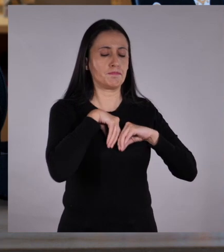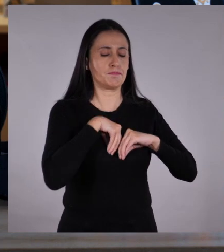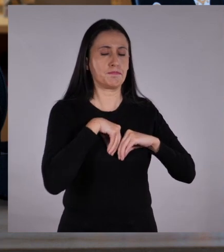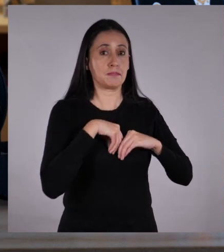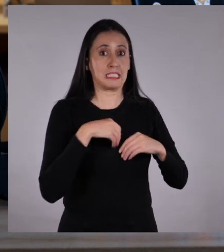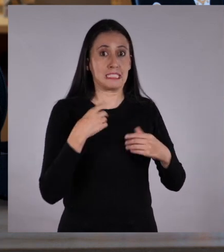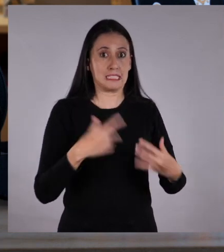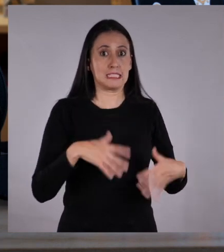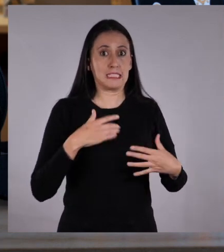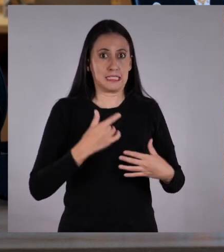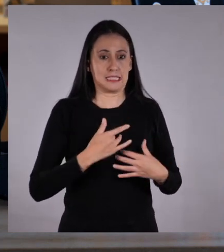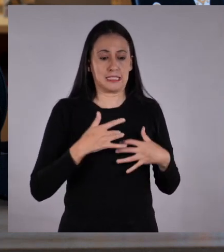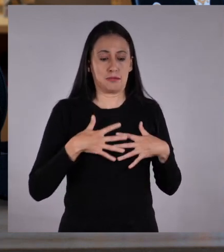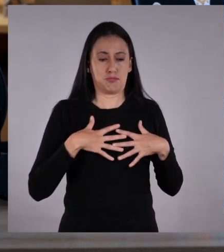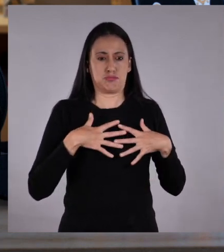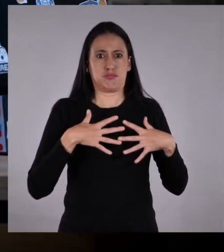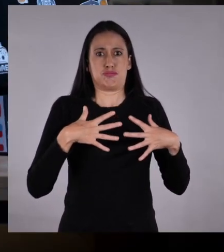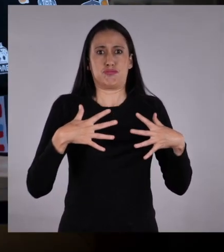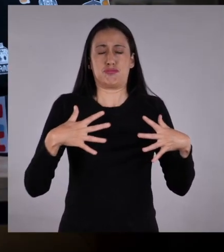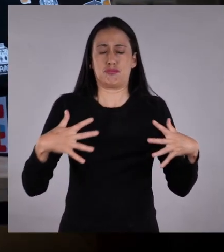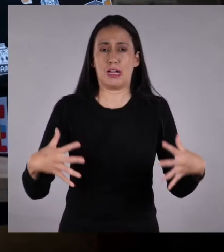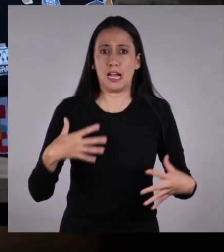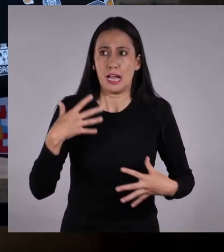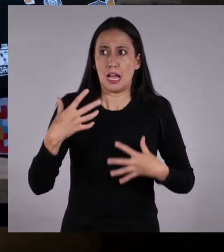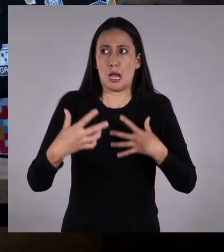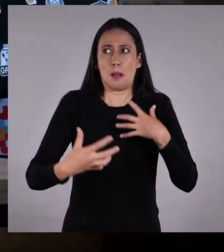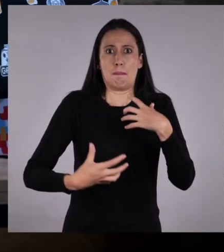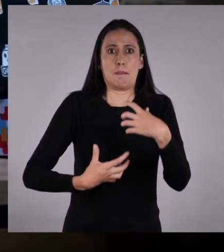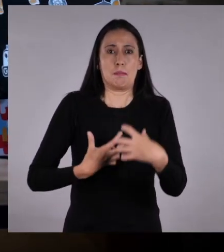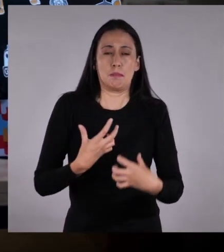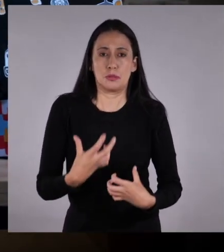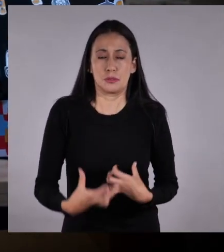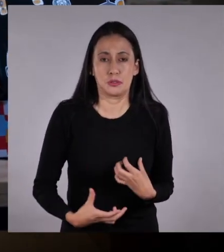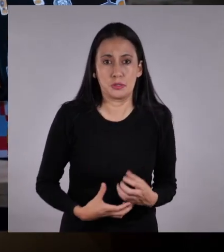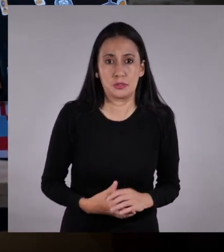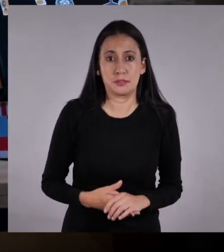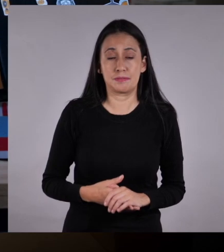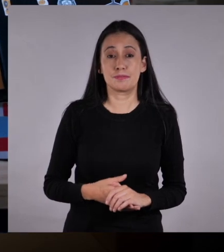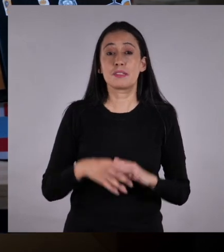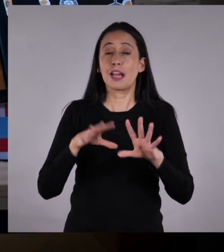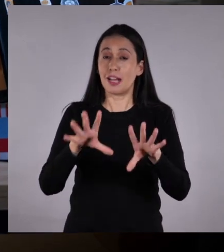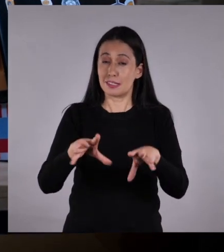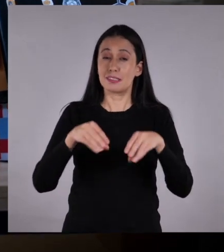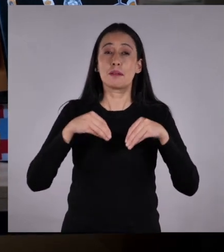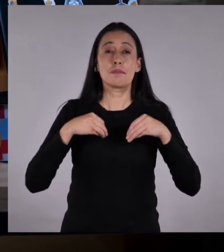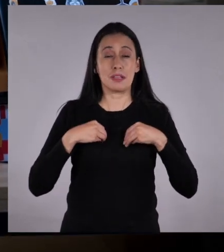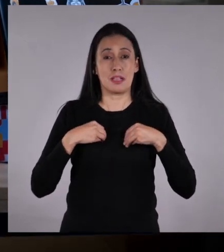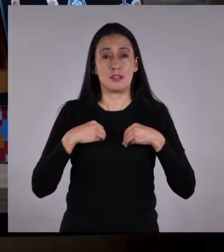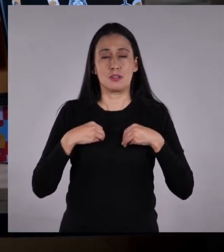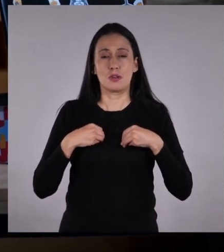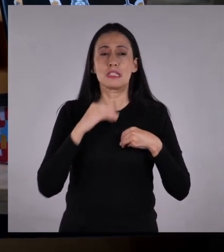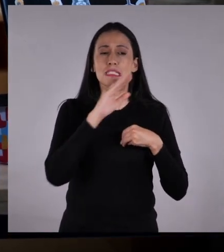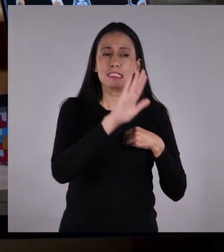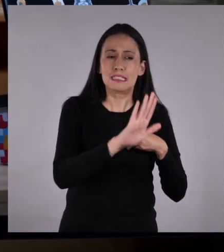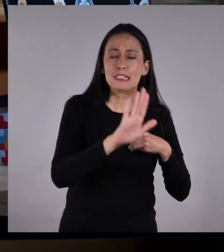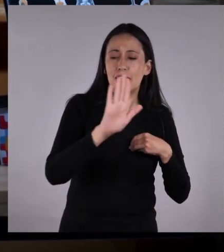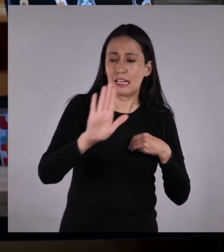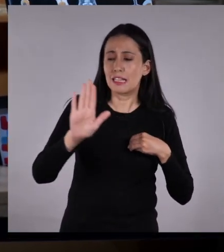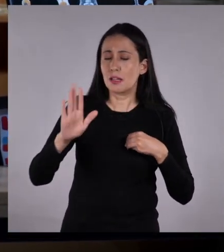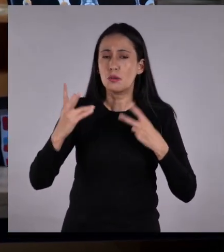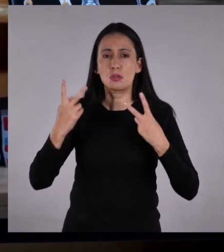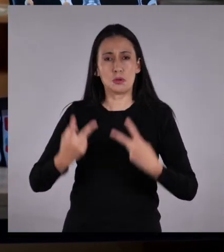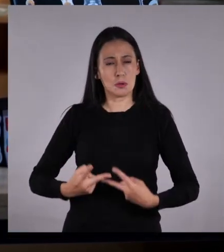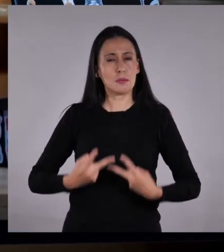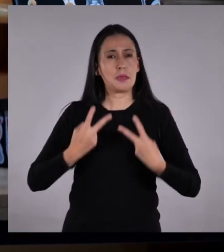dentro de mí para siempre. Solo aceptando y viviendo cada uno de mis sentimientos, ahora puedo tener